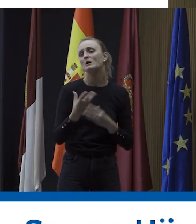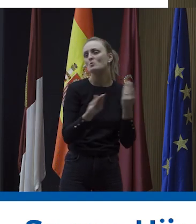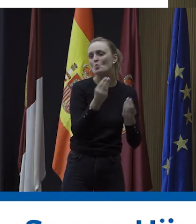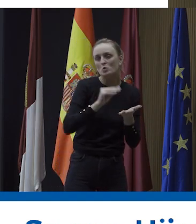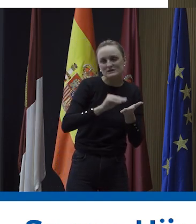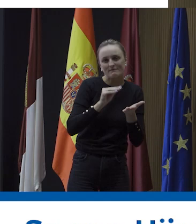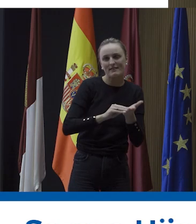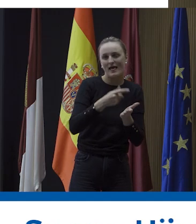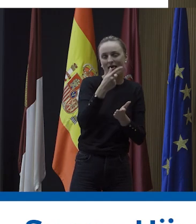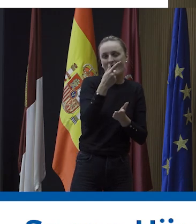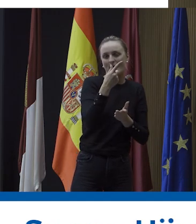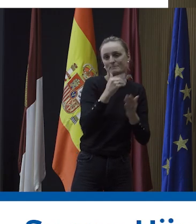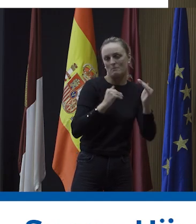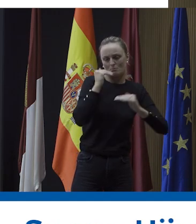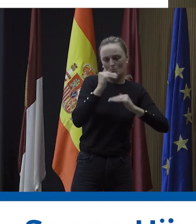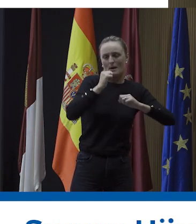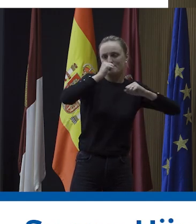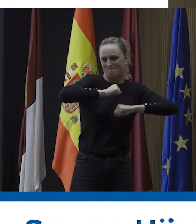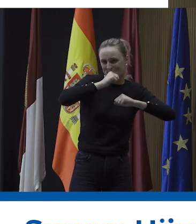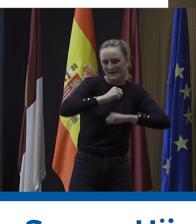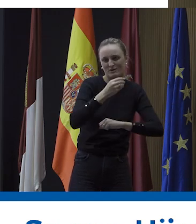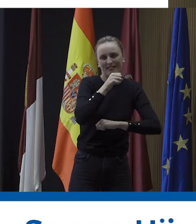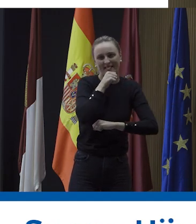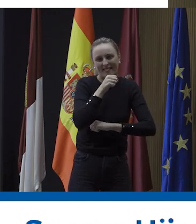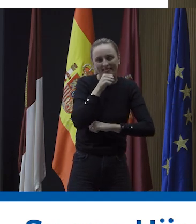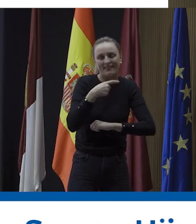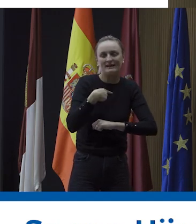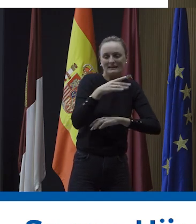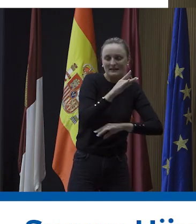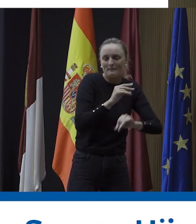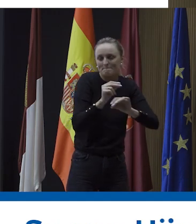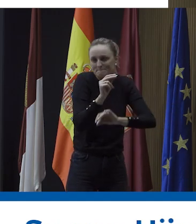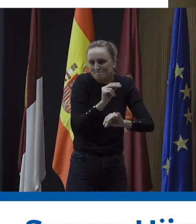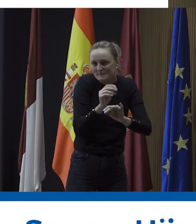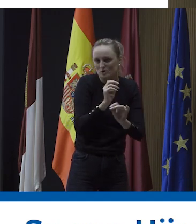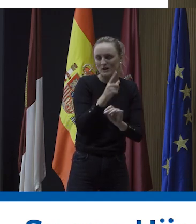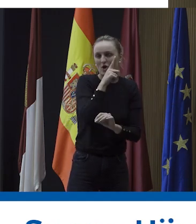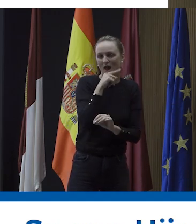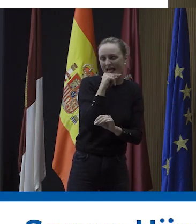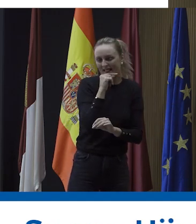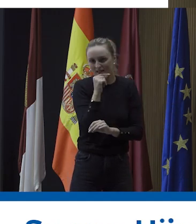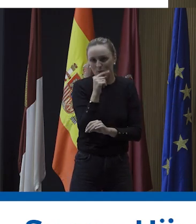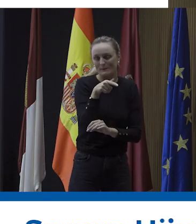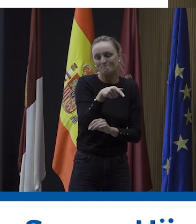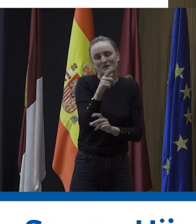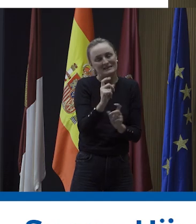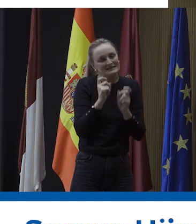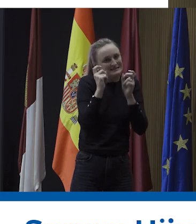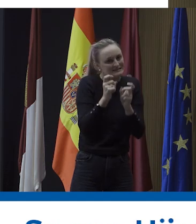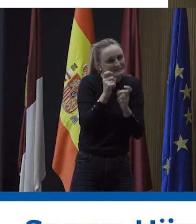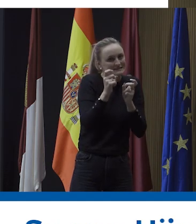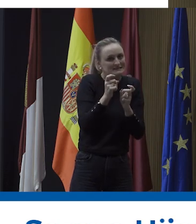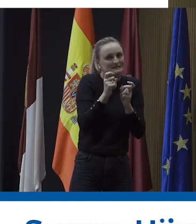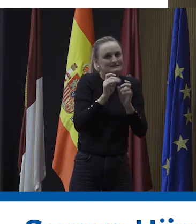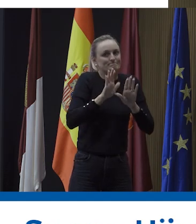gusta el dulce, más nos gustan las pastas, más nos gusta el picoteo, y eso, claro, al final hay que intentar un poco pues frenarse,